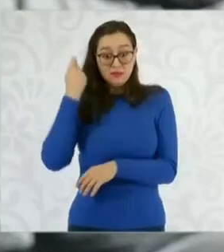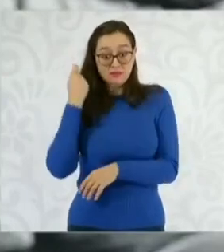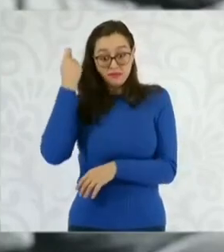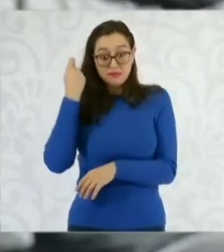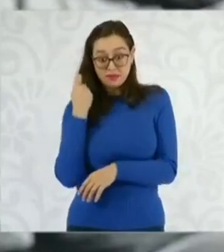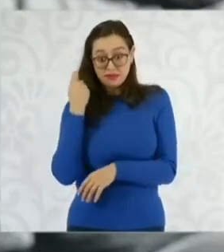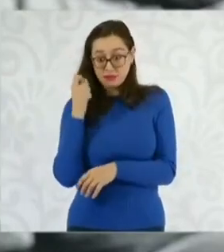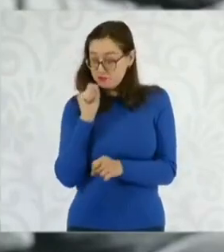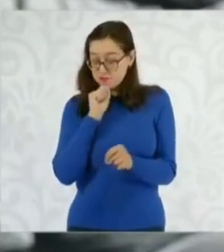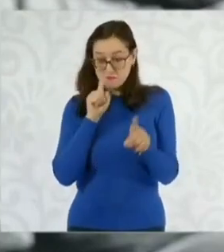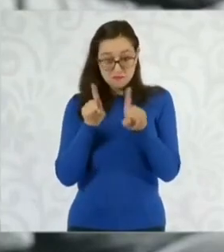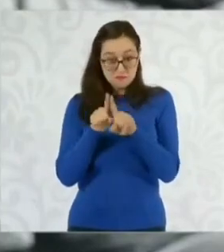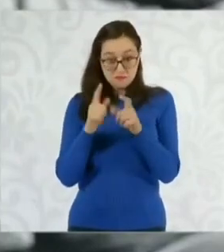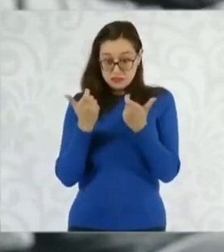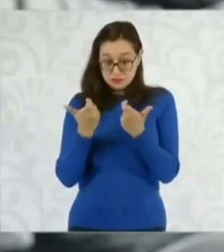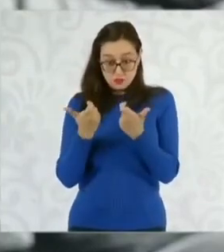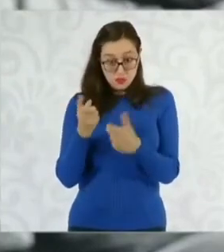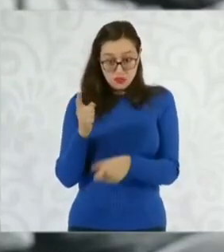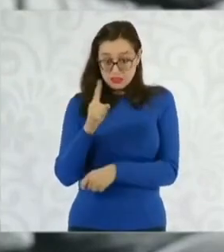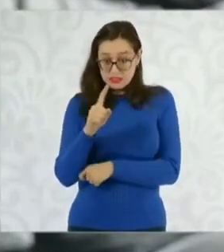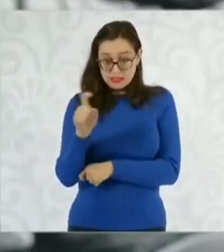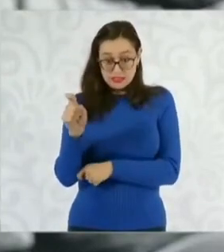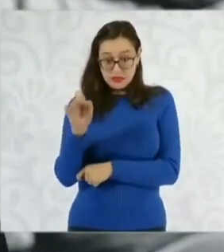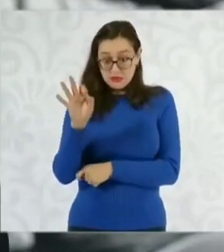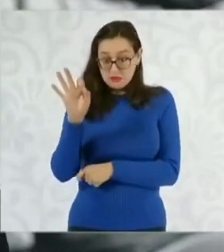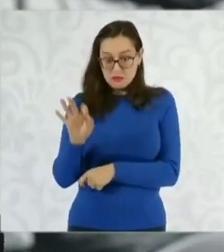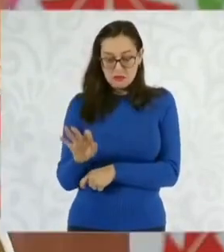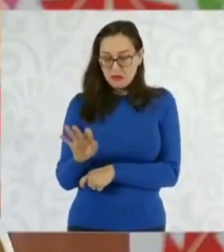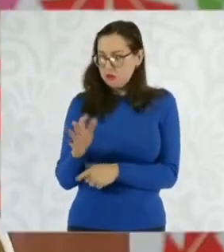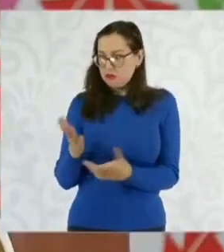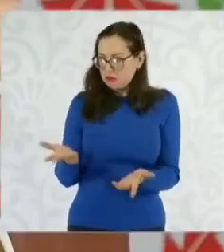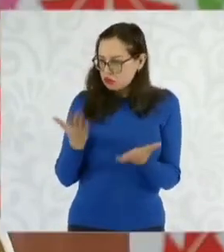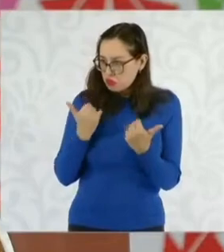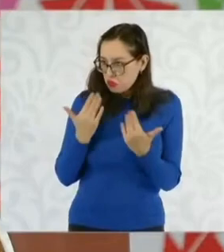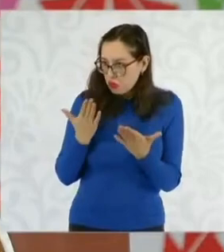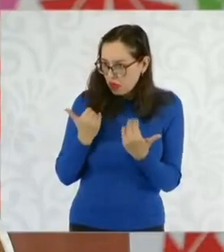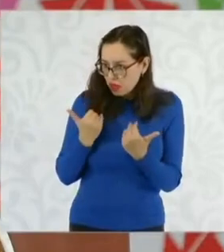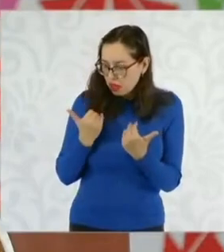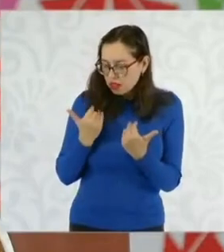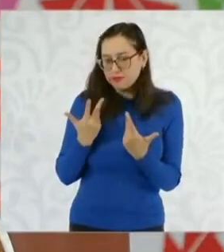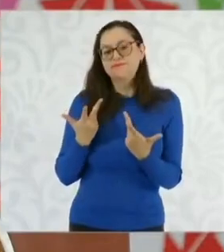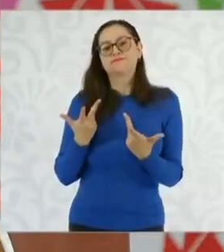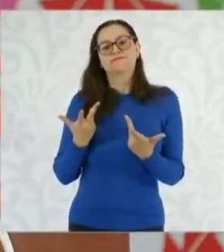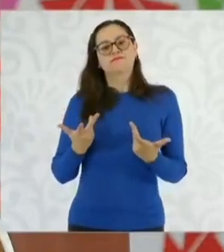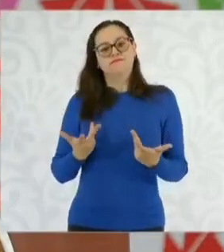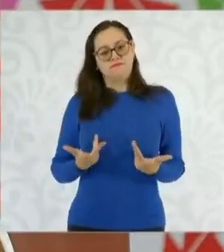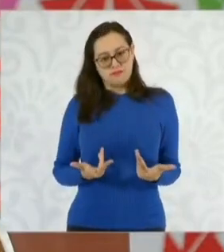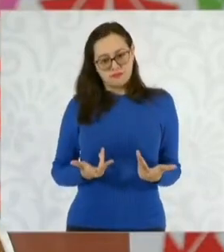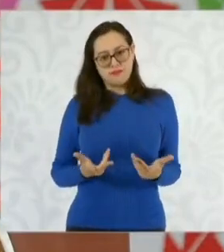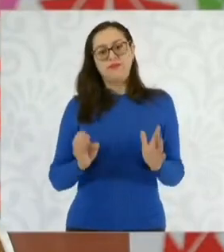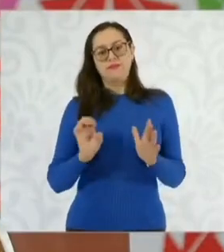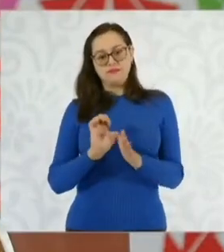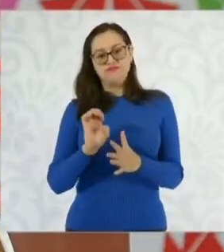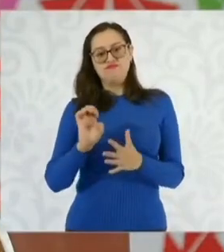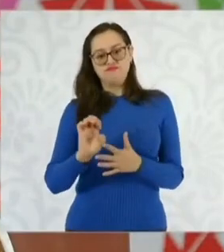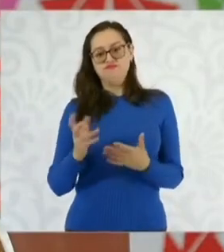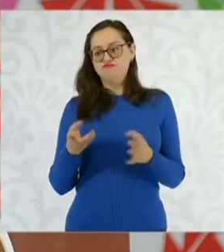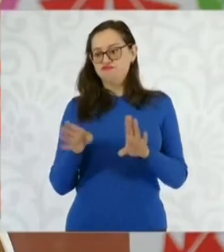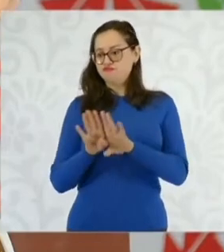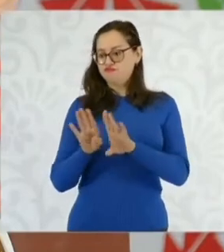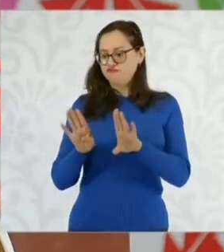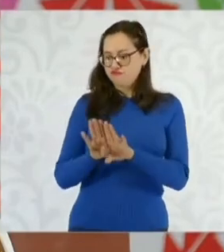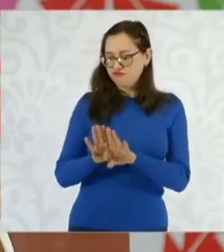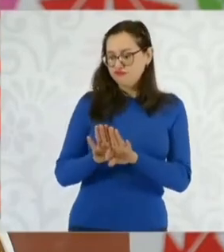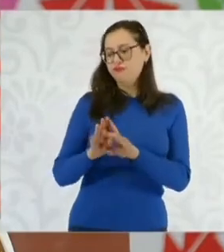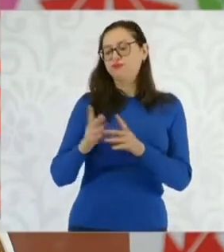que con diferentes fuentes de financiamiento, entre ellas el tema de las cuentas no reclamadas de Afore,